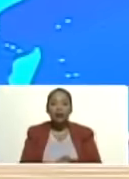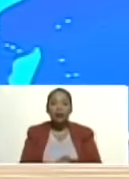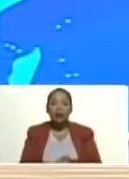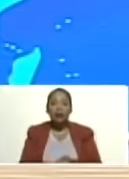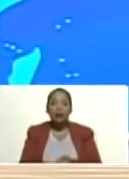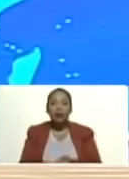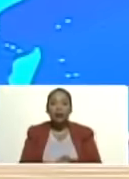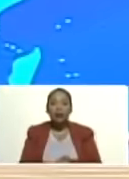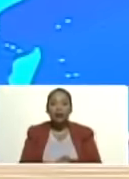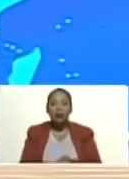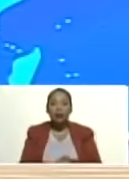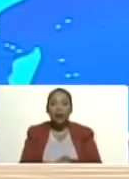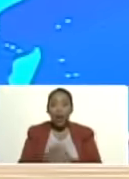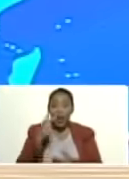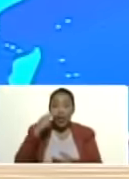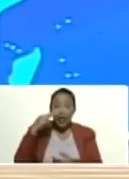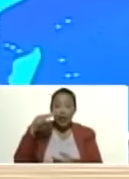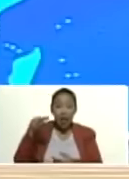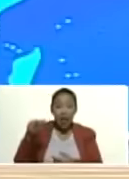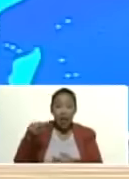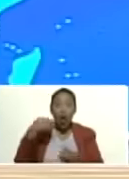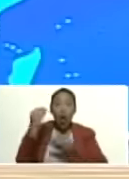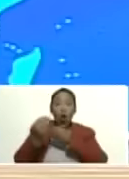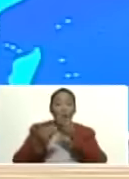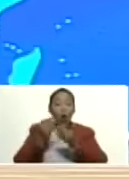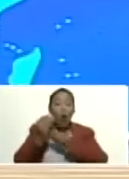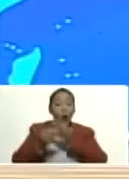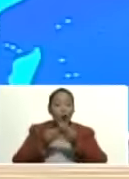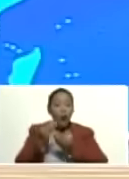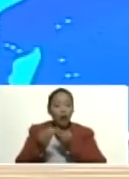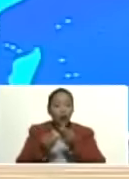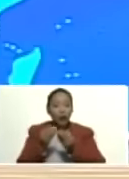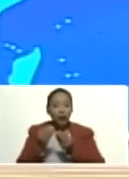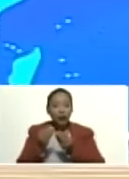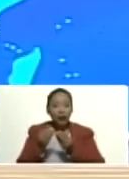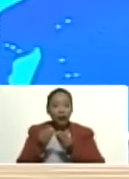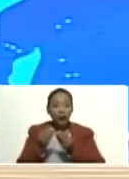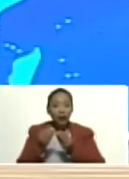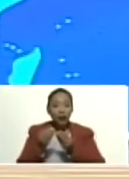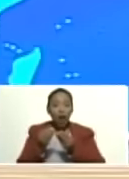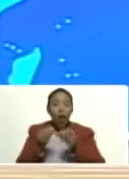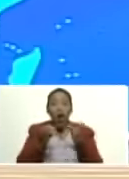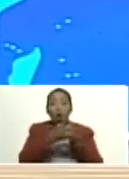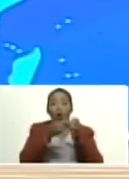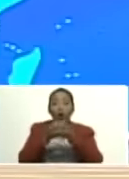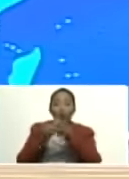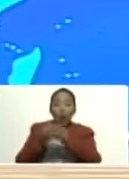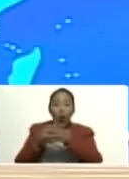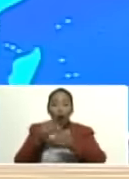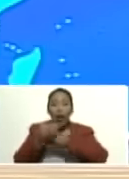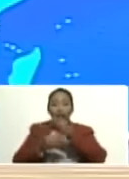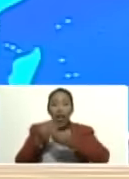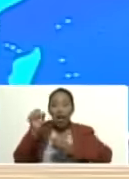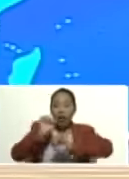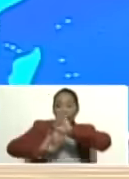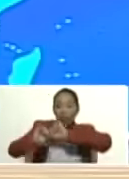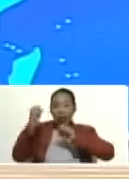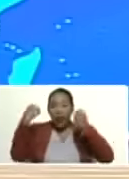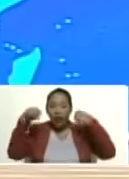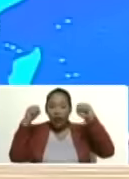1777. Ya se vislumbraba en el horizonte con las rebeliones de Túpac